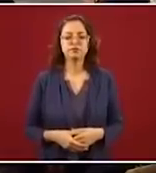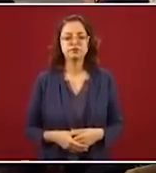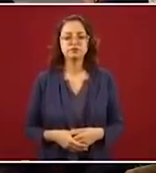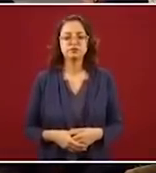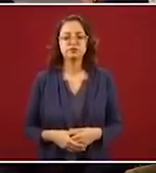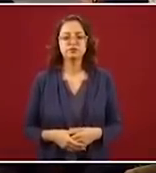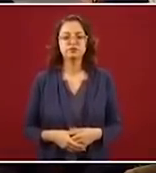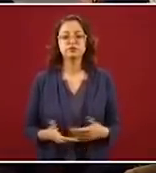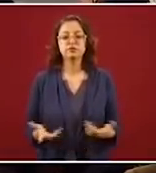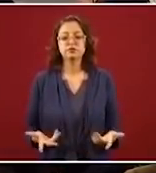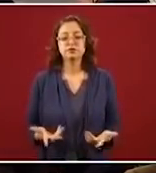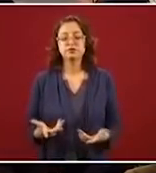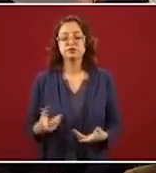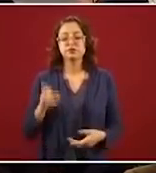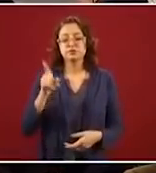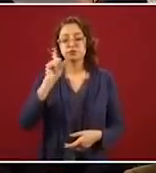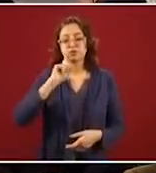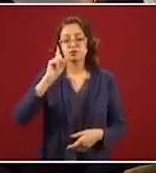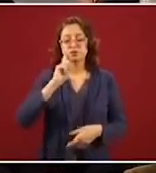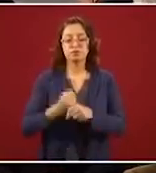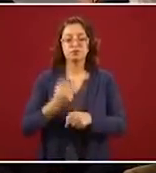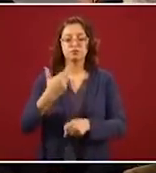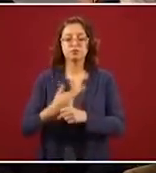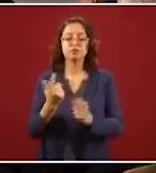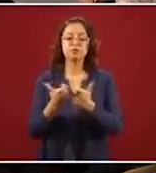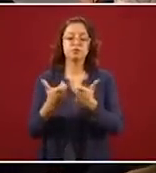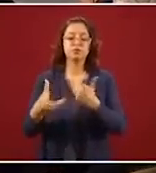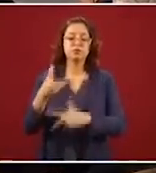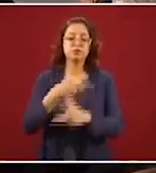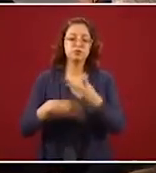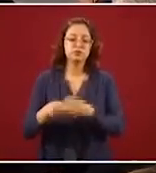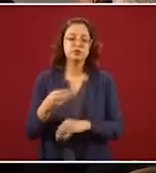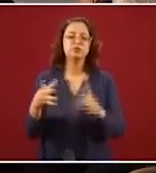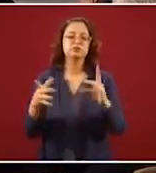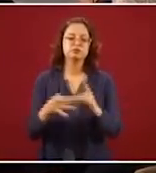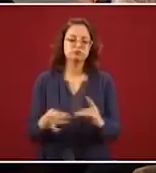la secretaria de Economía explica el mecanismo,